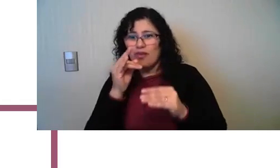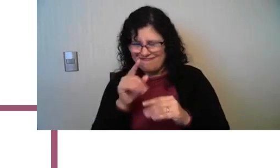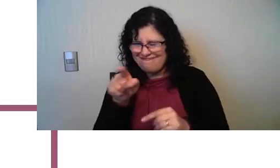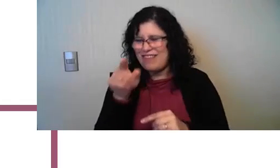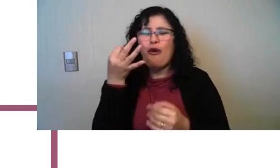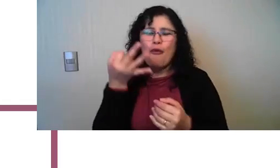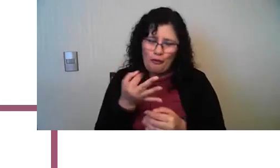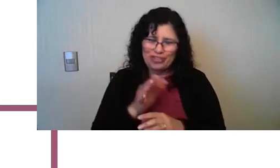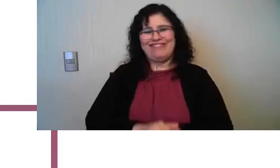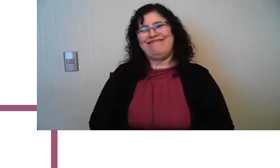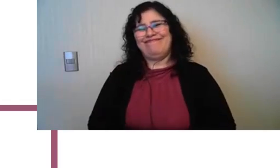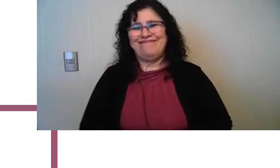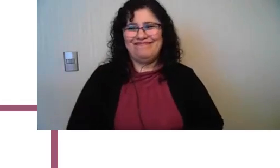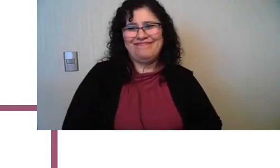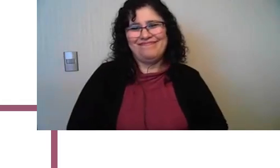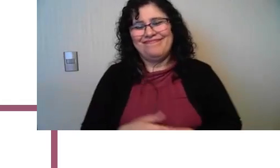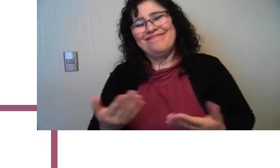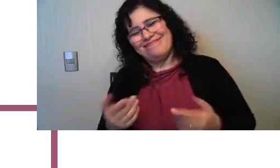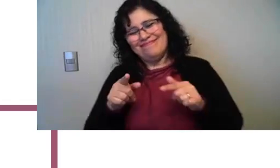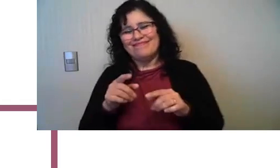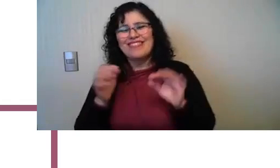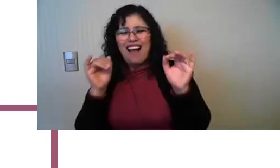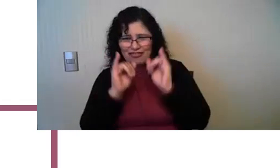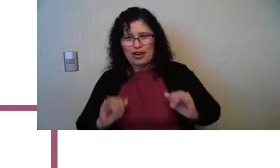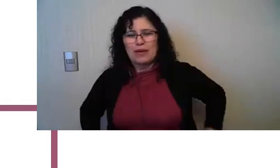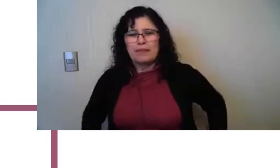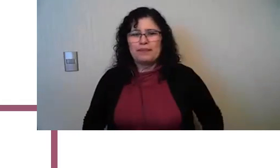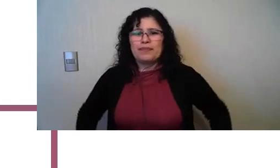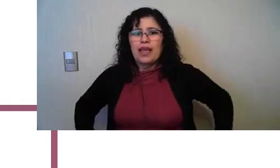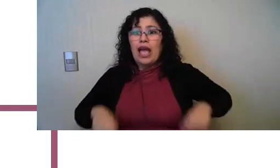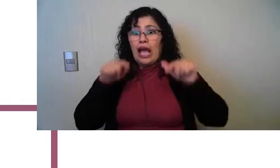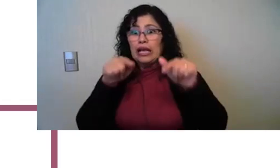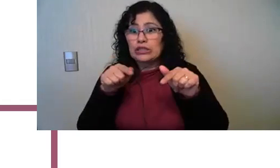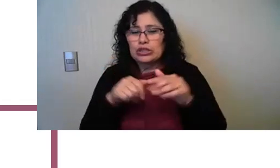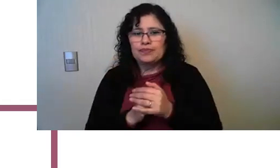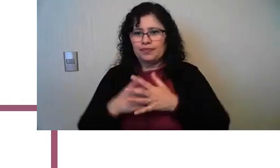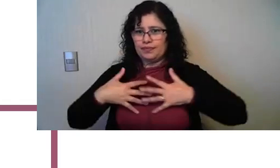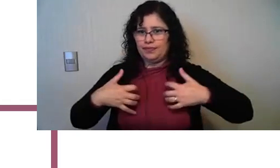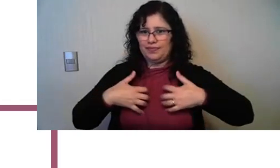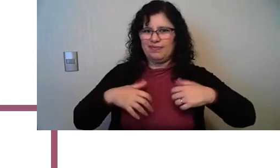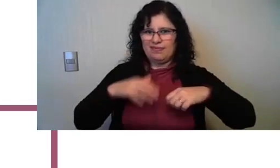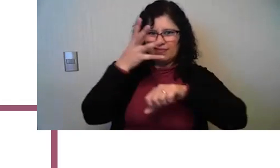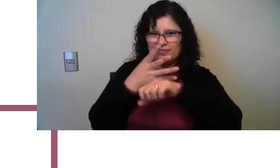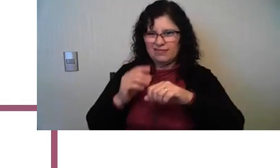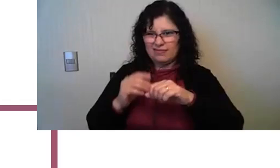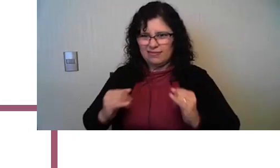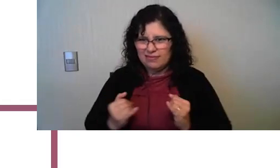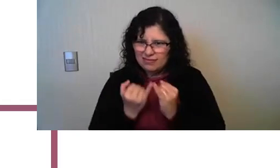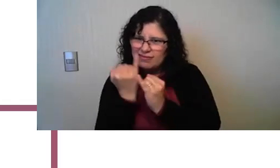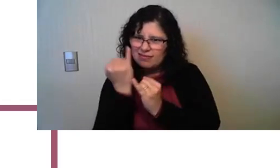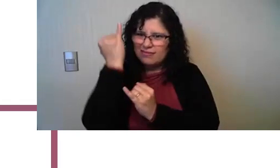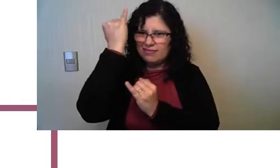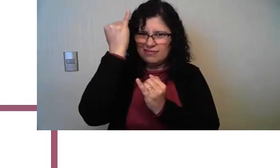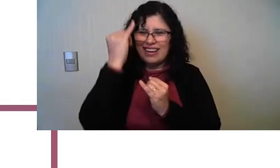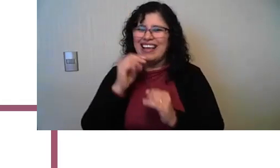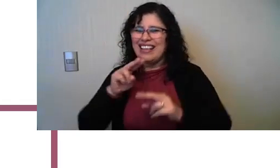¿ya? Anatómicamente. Porque ustedes van a descubrir que hay tractos que entran y salen por estos y no necesariamente,